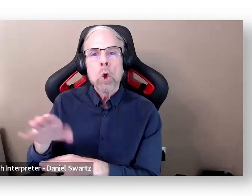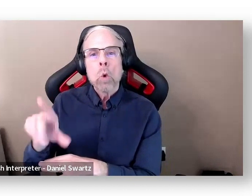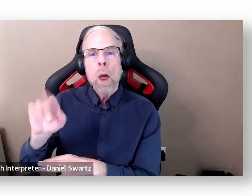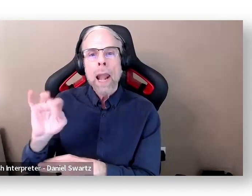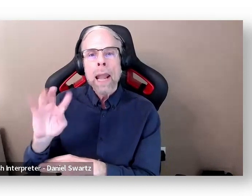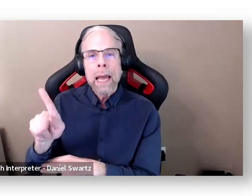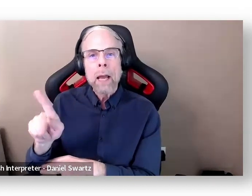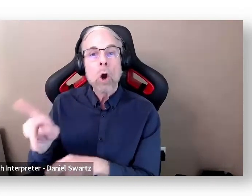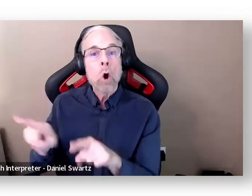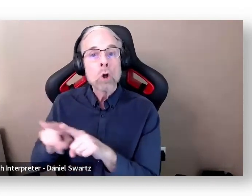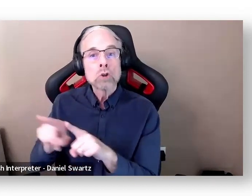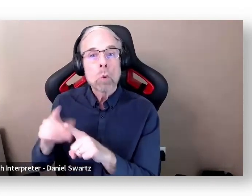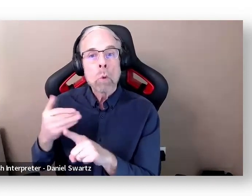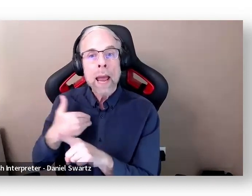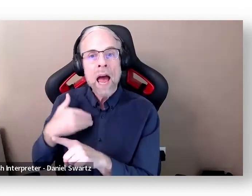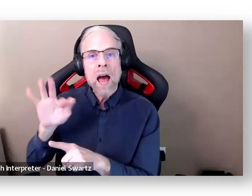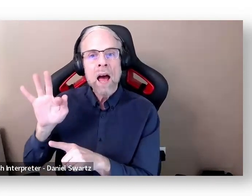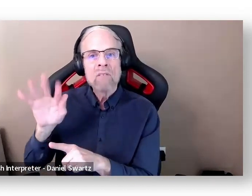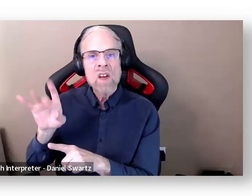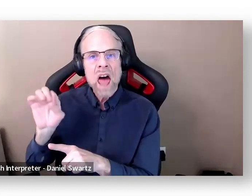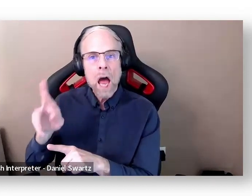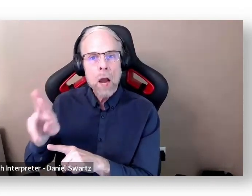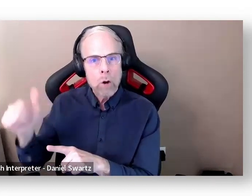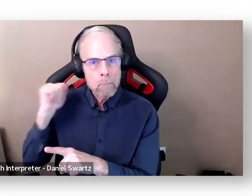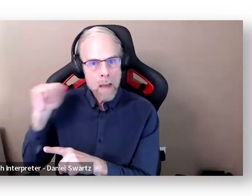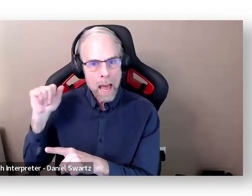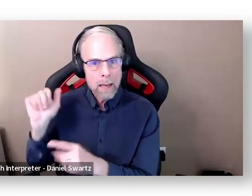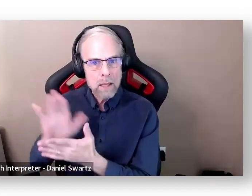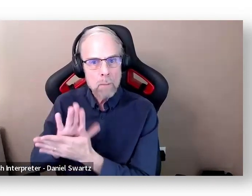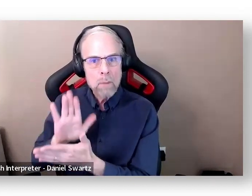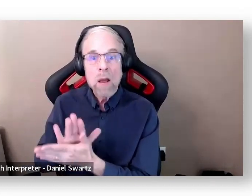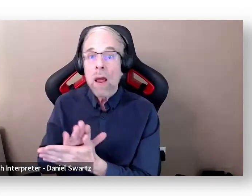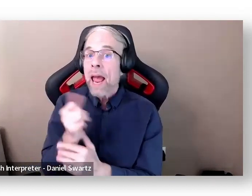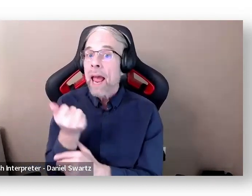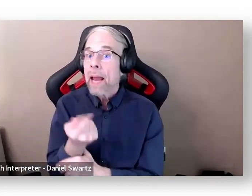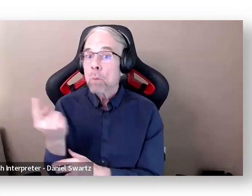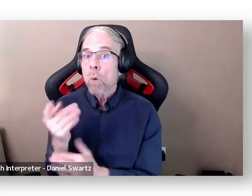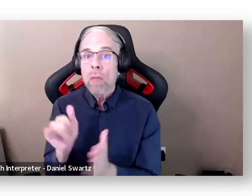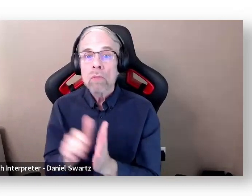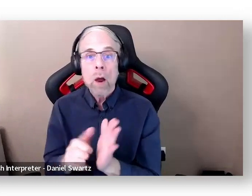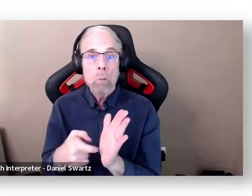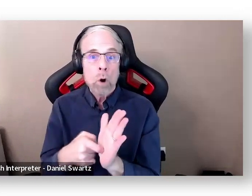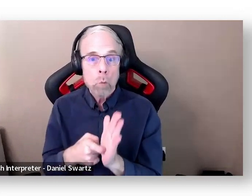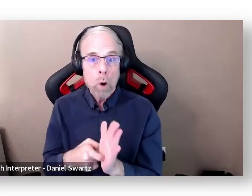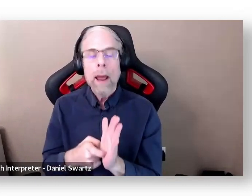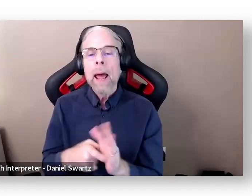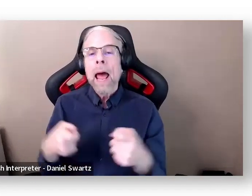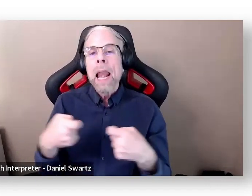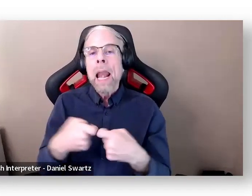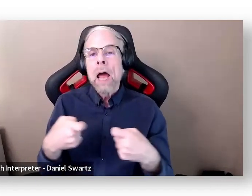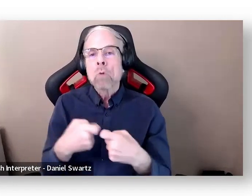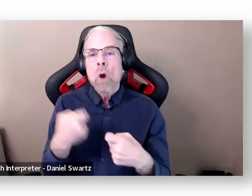Y esta información está en el azul, que se puede ver. Eso es para cualquier persona que